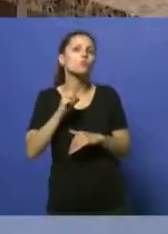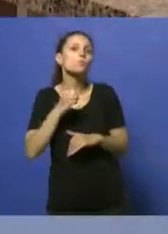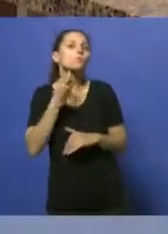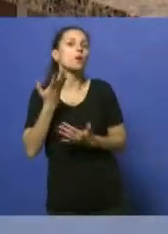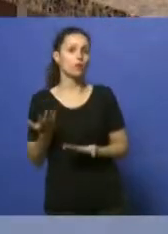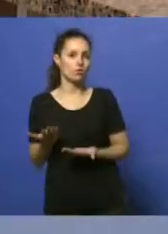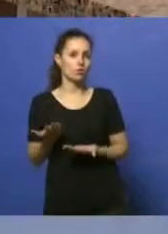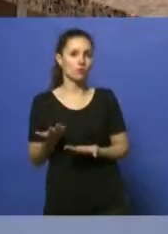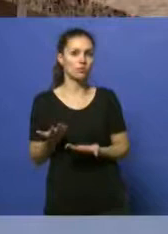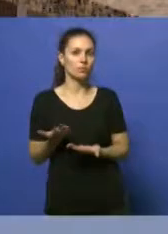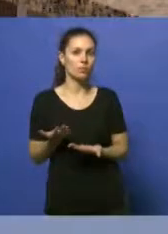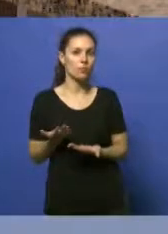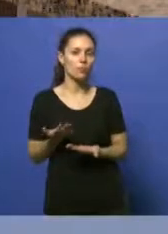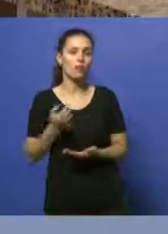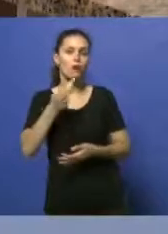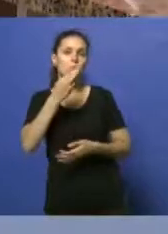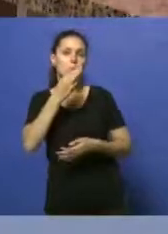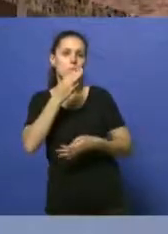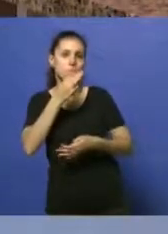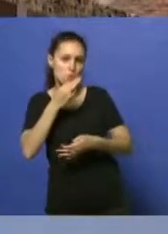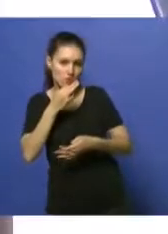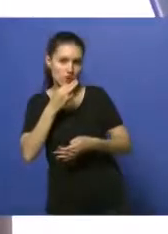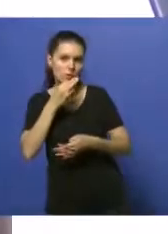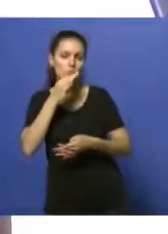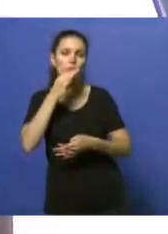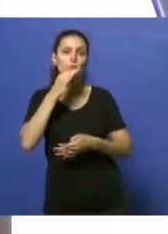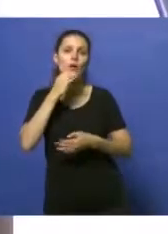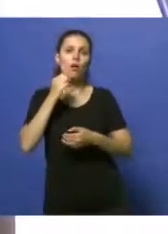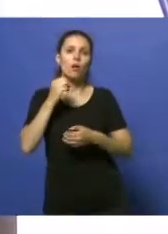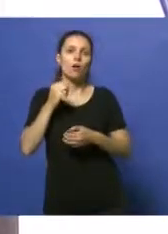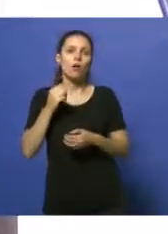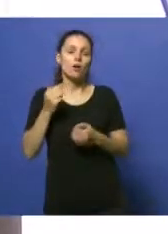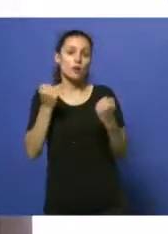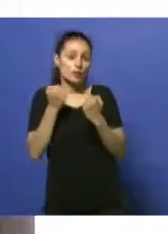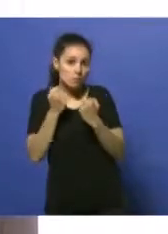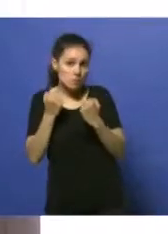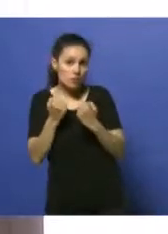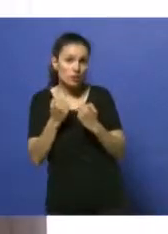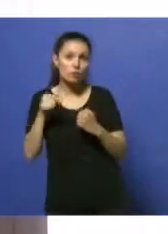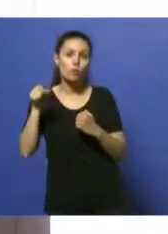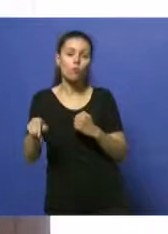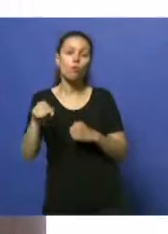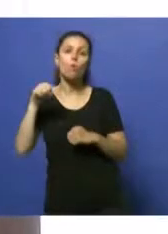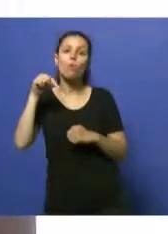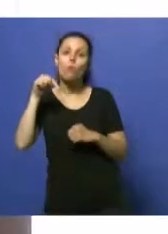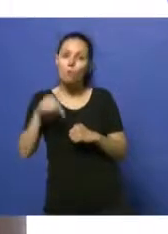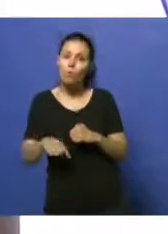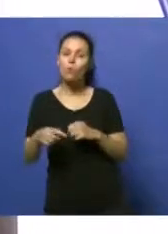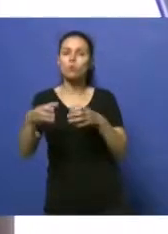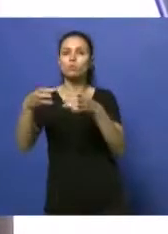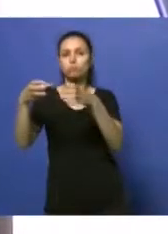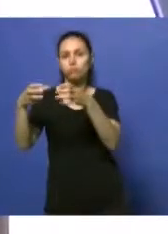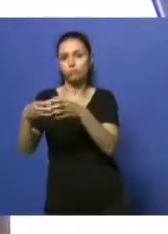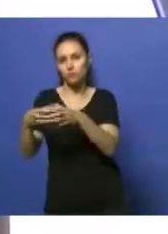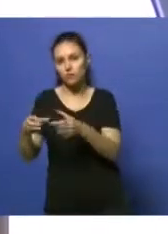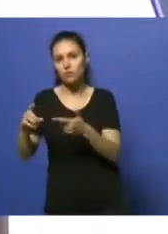Hemos mejorado mucho porque, por ejemplo, en la contingencia de invierno, el Hospital Pasteur hoy, con el equipo que ha tenido, con la